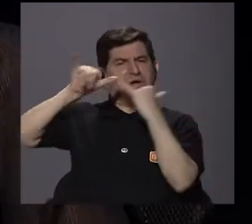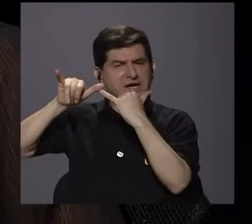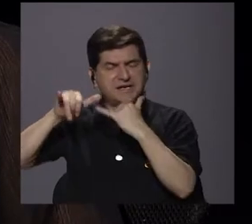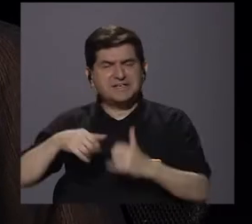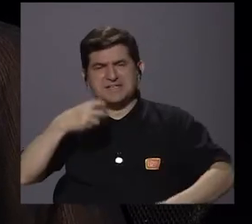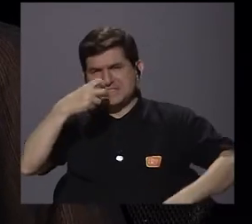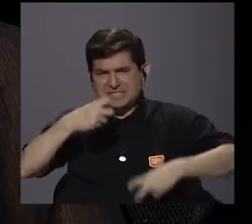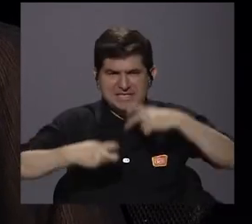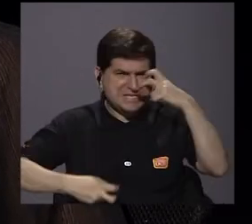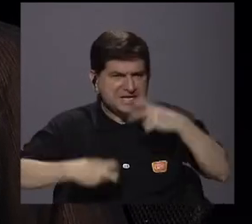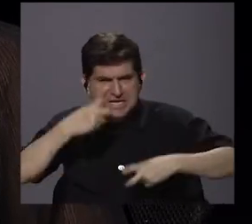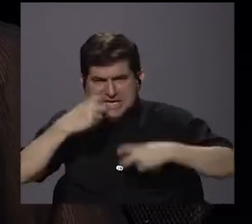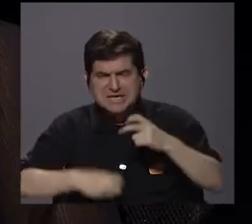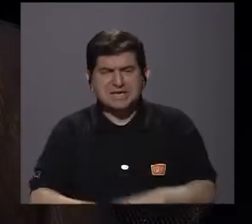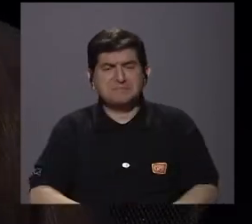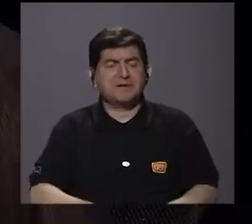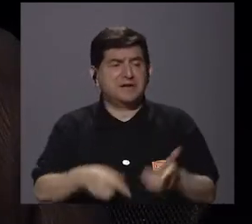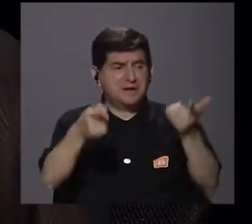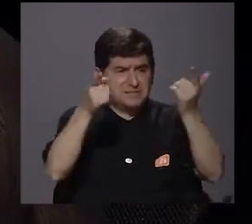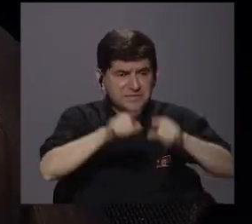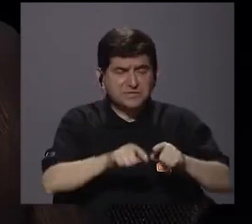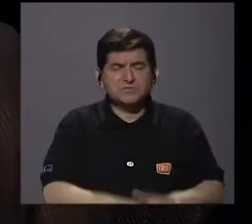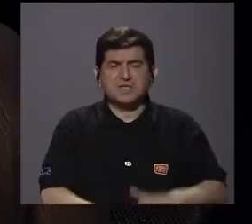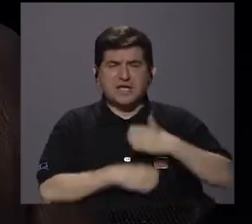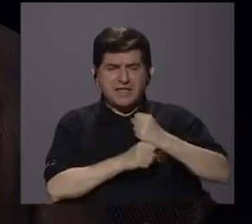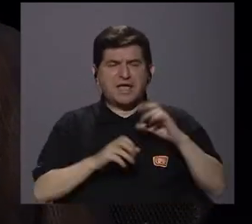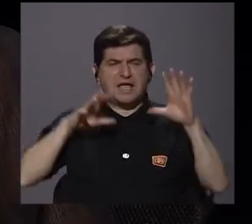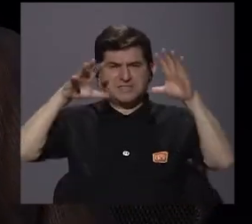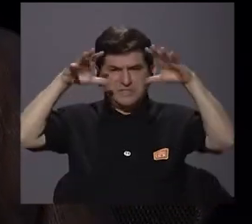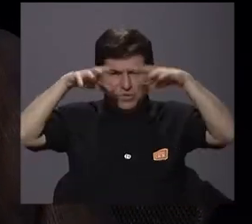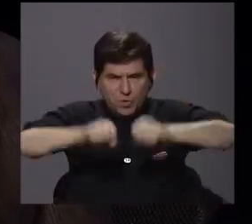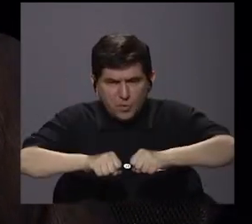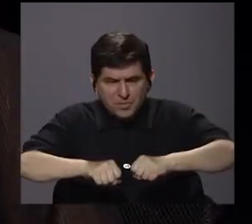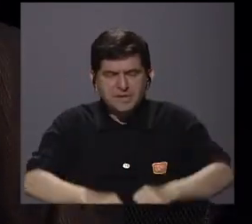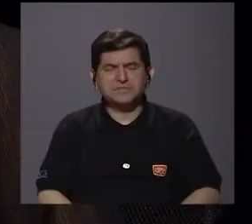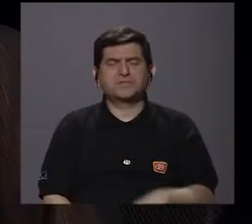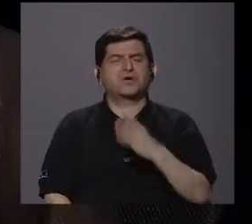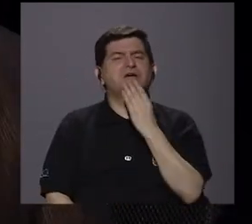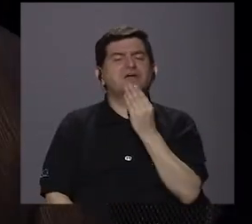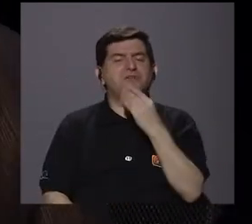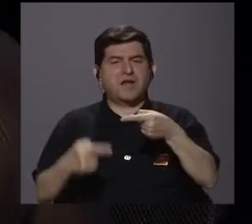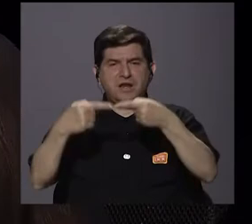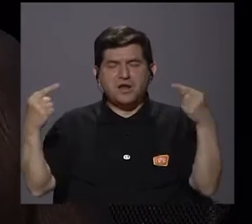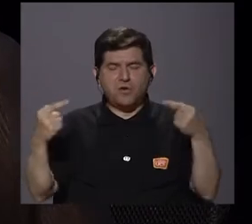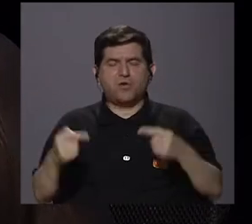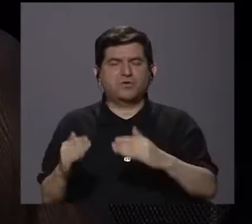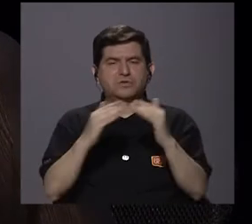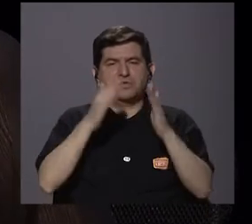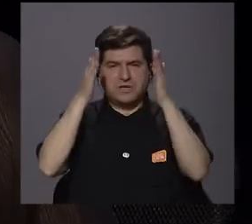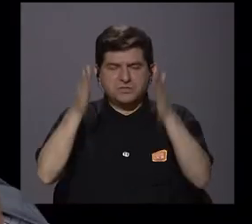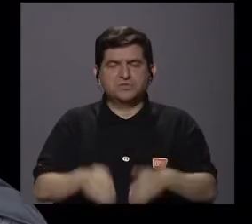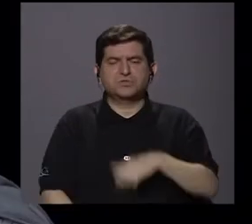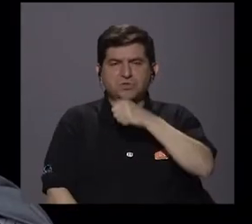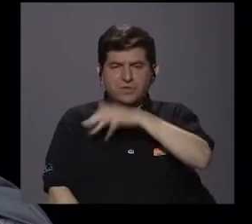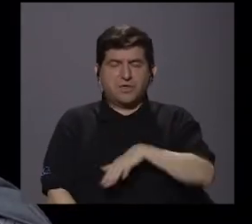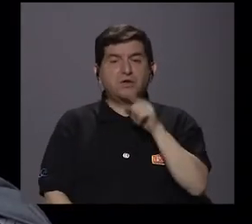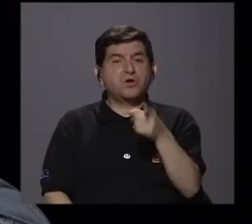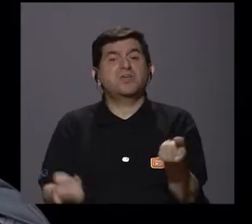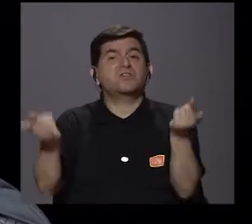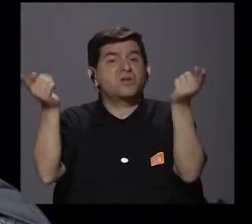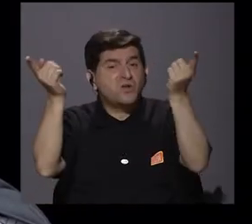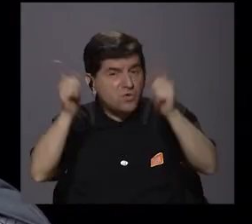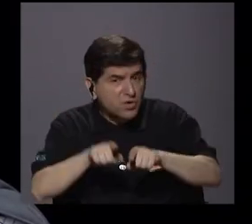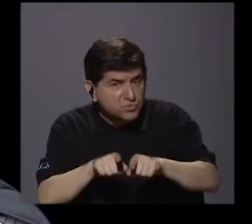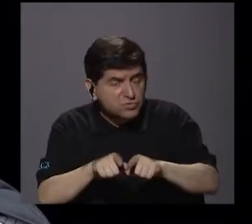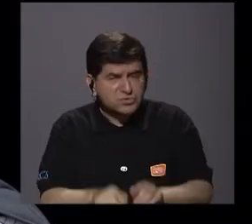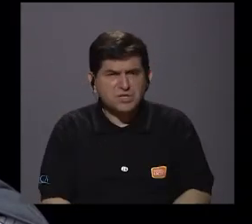denunciando los crímenes que comete el ejército de ocupación o el ejército israelí en contra de civiles palestinos. Pero me refiero a lo que le pasó a usted,